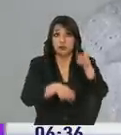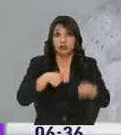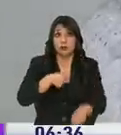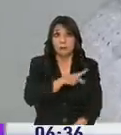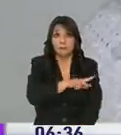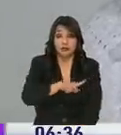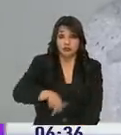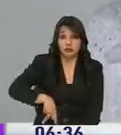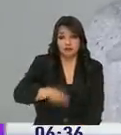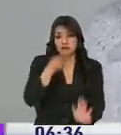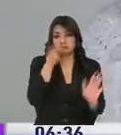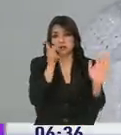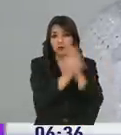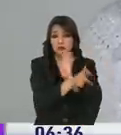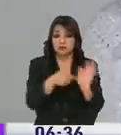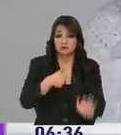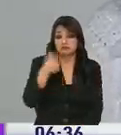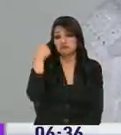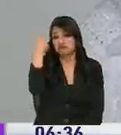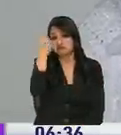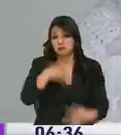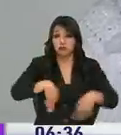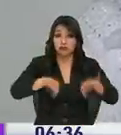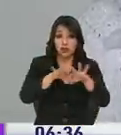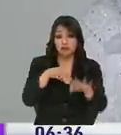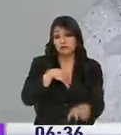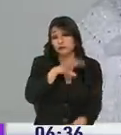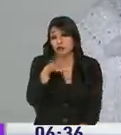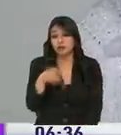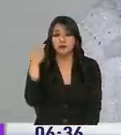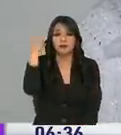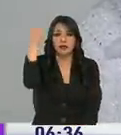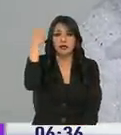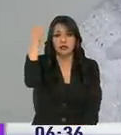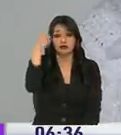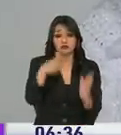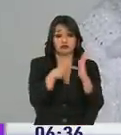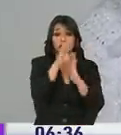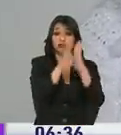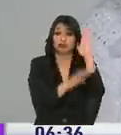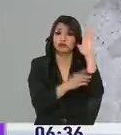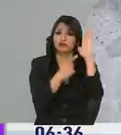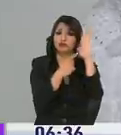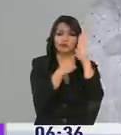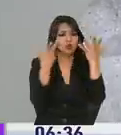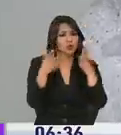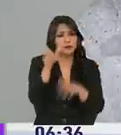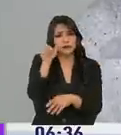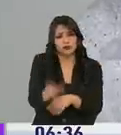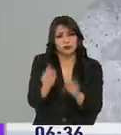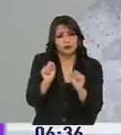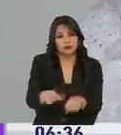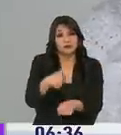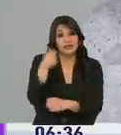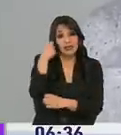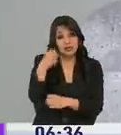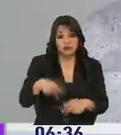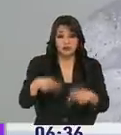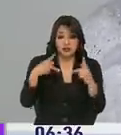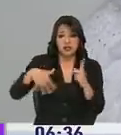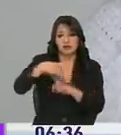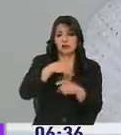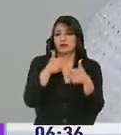personal, porque son derechos fundamentales, derechos consagrados en la Constitución para cualquier persona, que es el derecho a vivir un medio ambiente